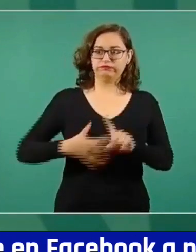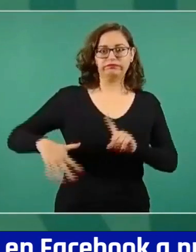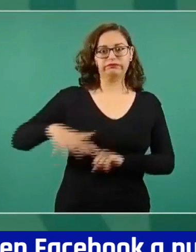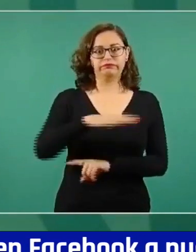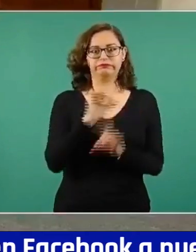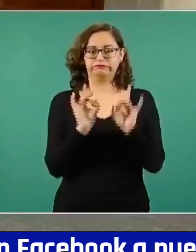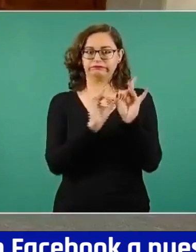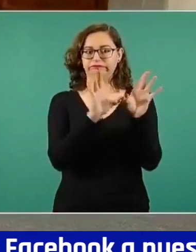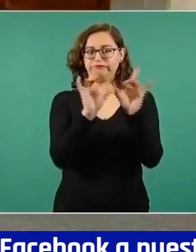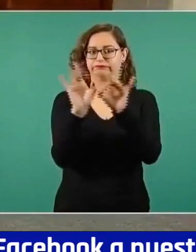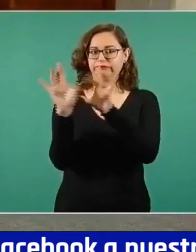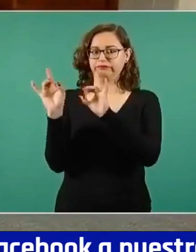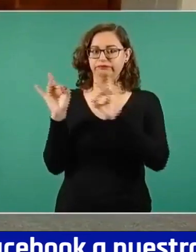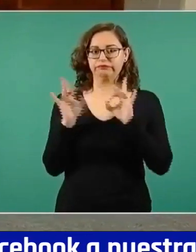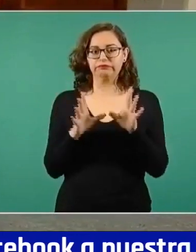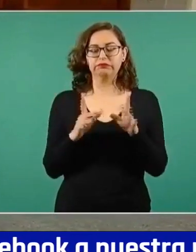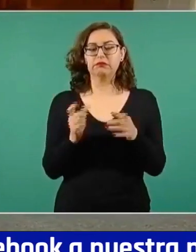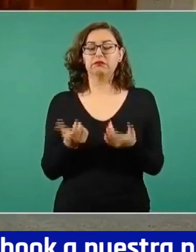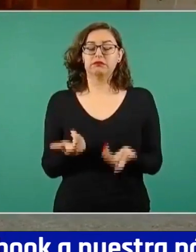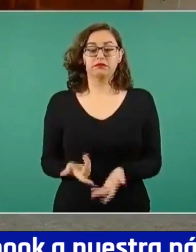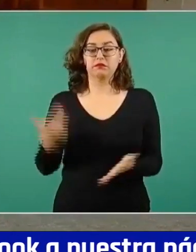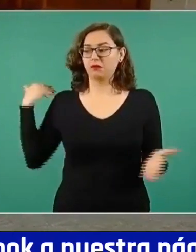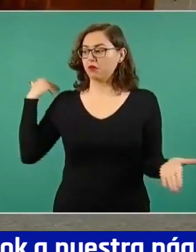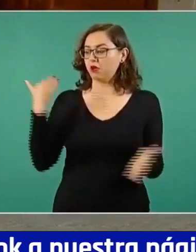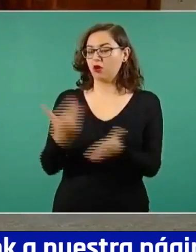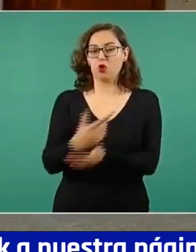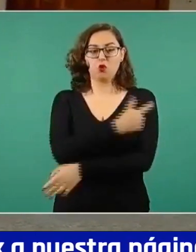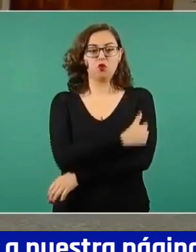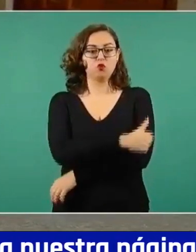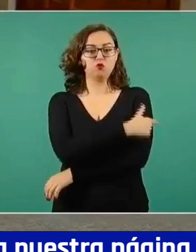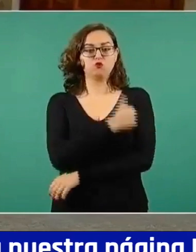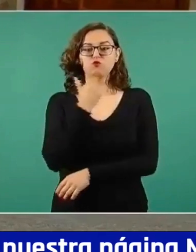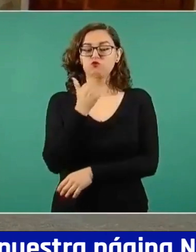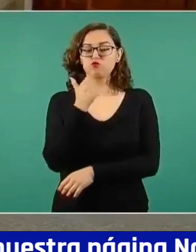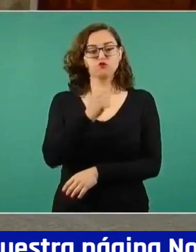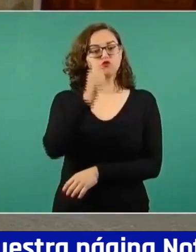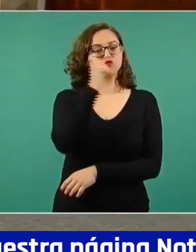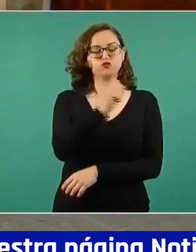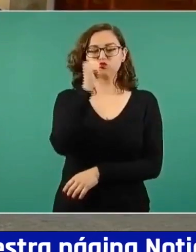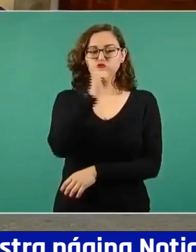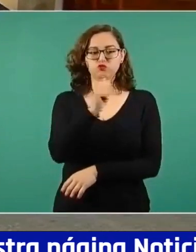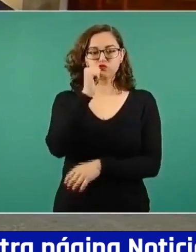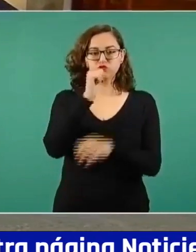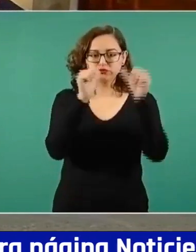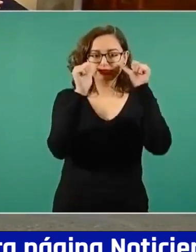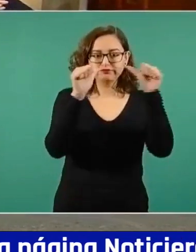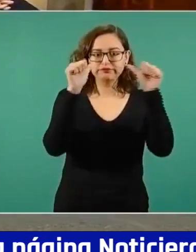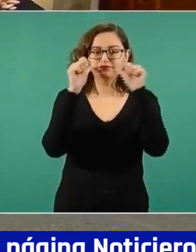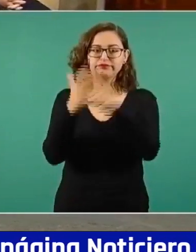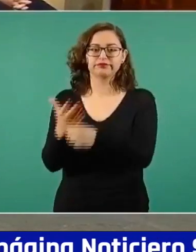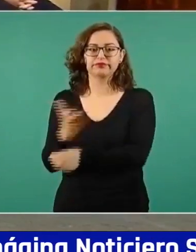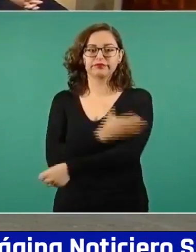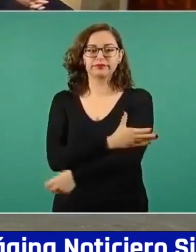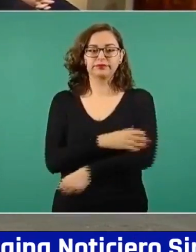están los de la Cruz Roja. Vamos a pedir